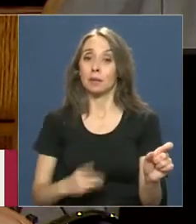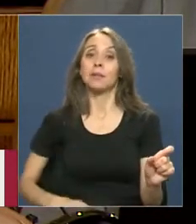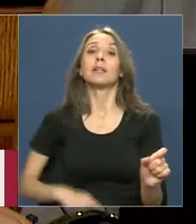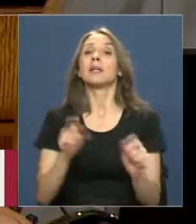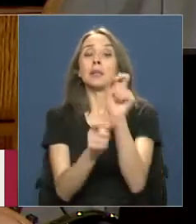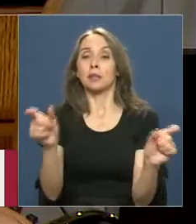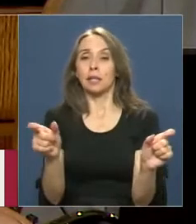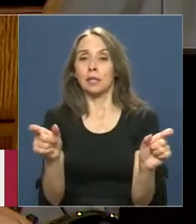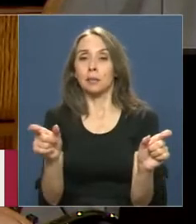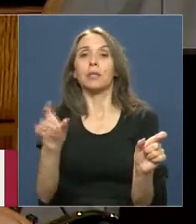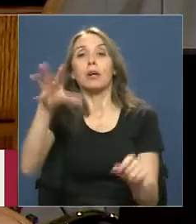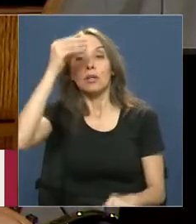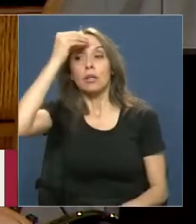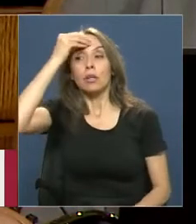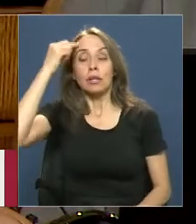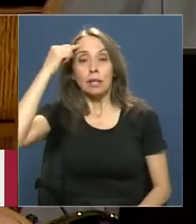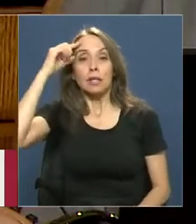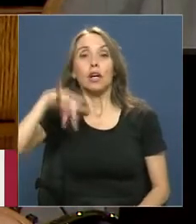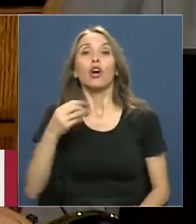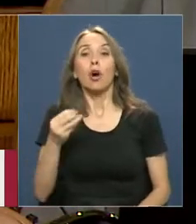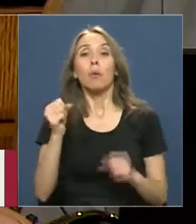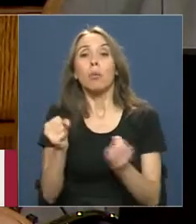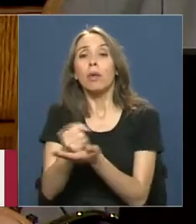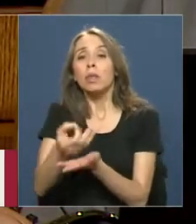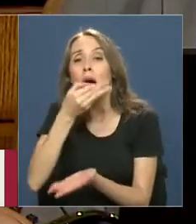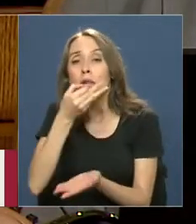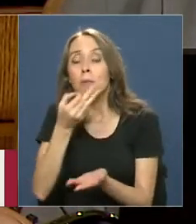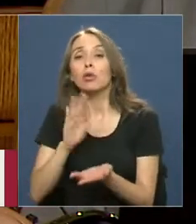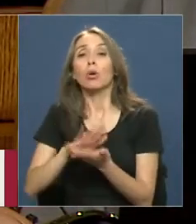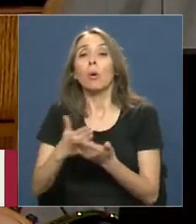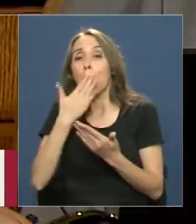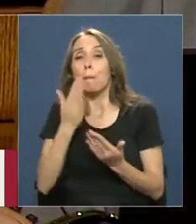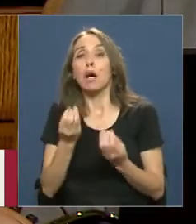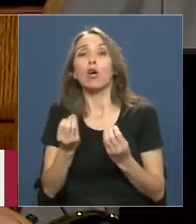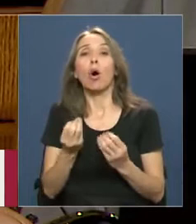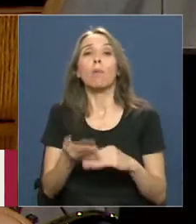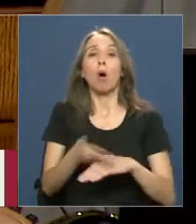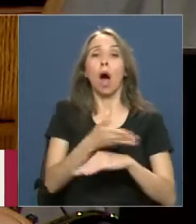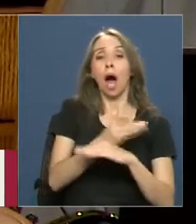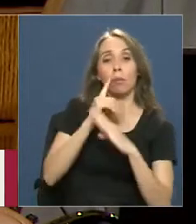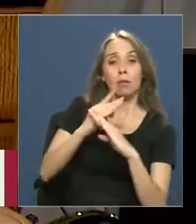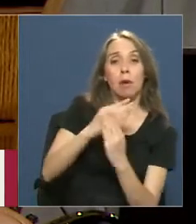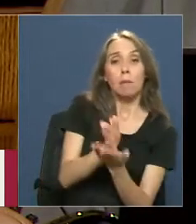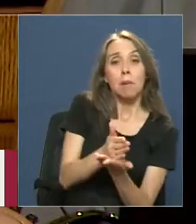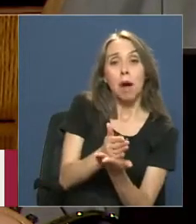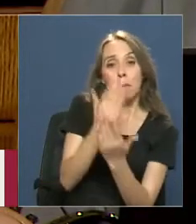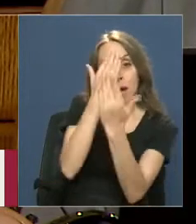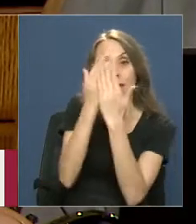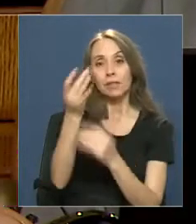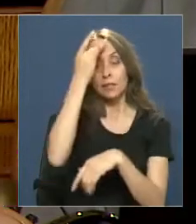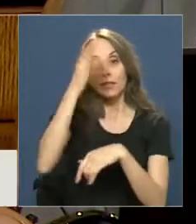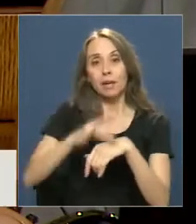conciencia de cómo se pueden tratar, cómo se pueden mejorar y cómo podemos estar más preparados para enfrentarlas. Muchas gracias, señor